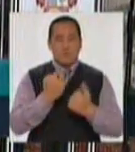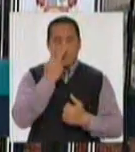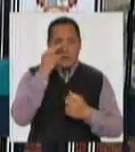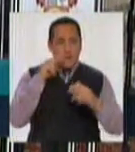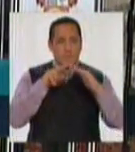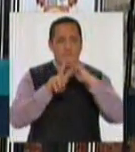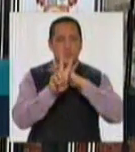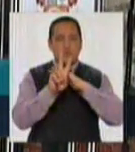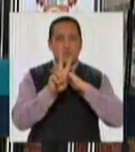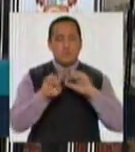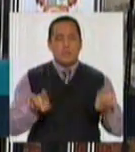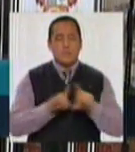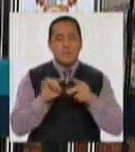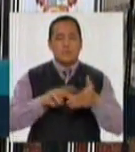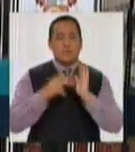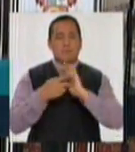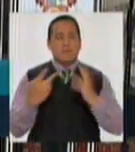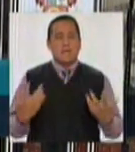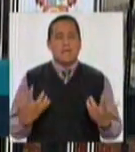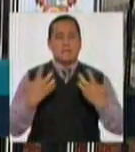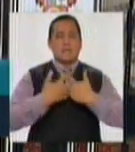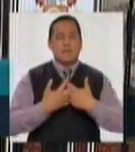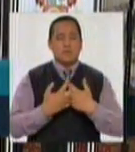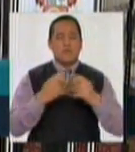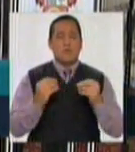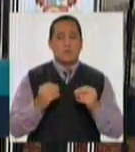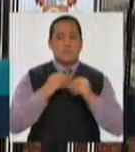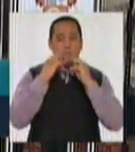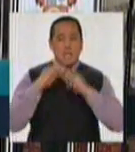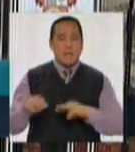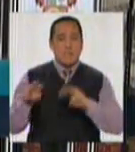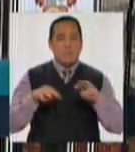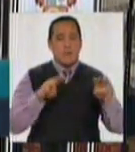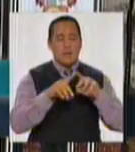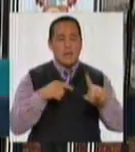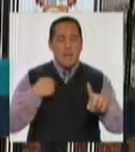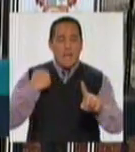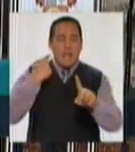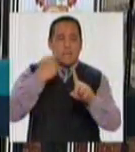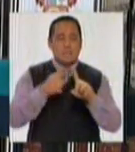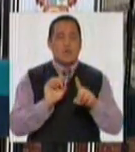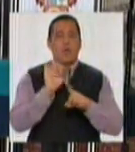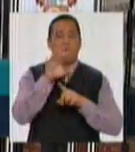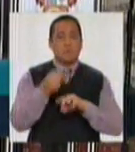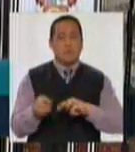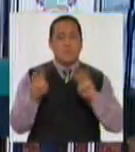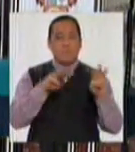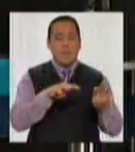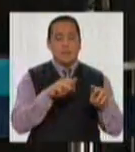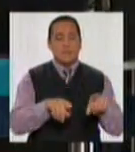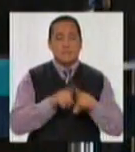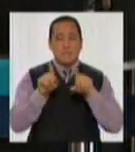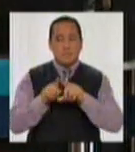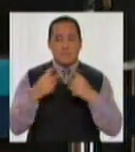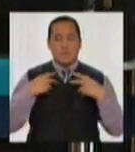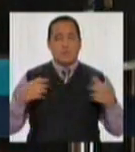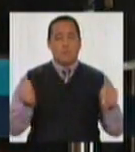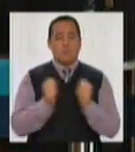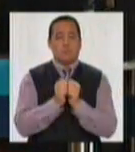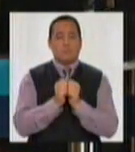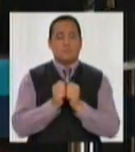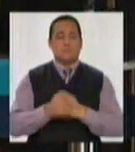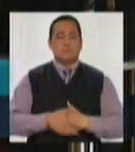visión de integración oceánica hacia el Atlántico y hacia el Pacífico.